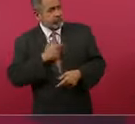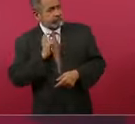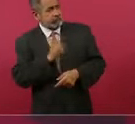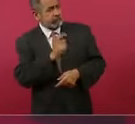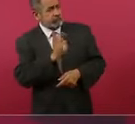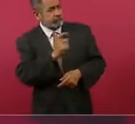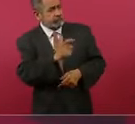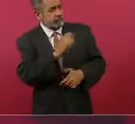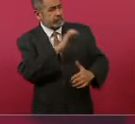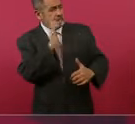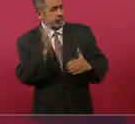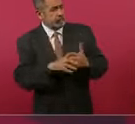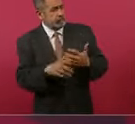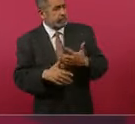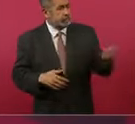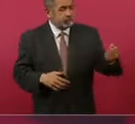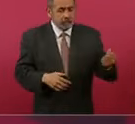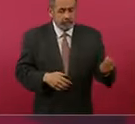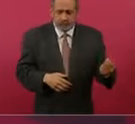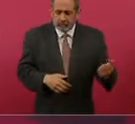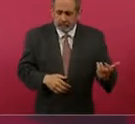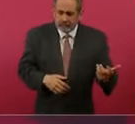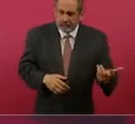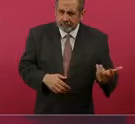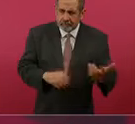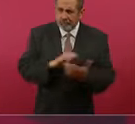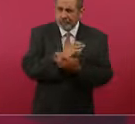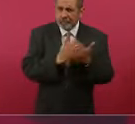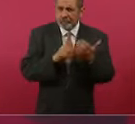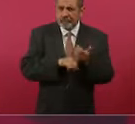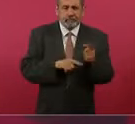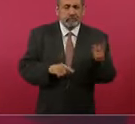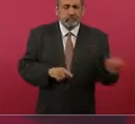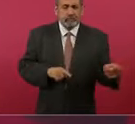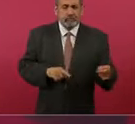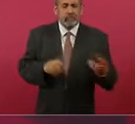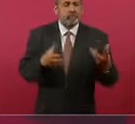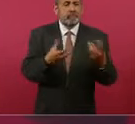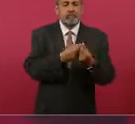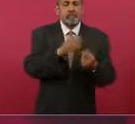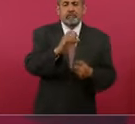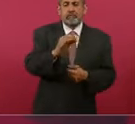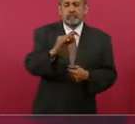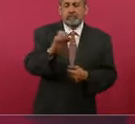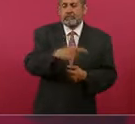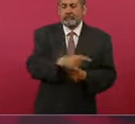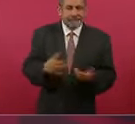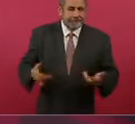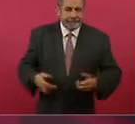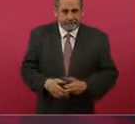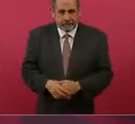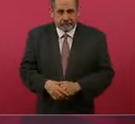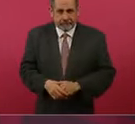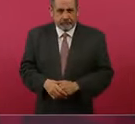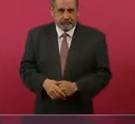que había obtenido el contrato con la Comisión Federal de Electricidad.